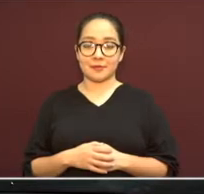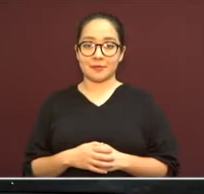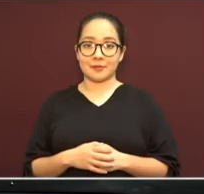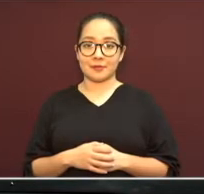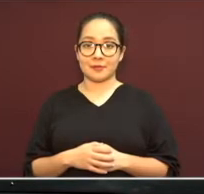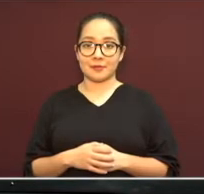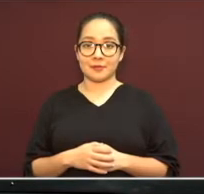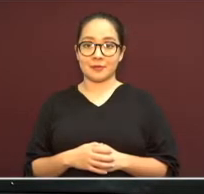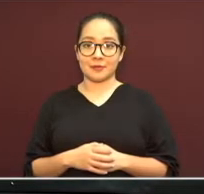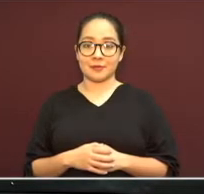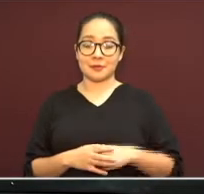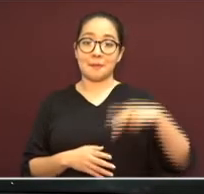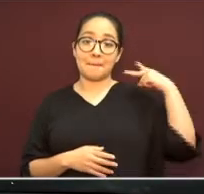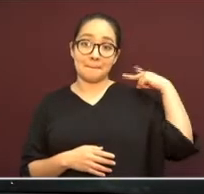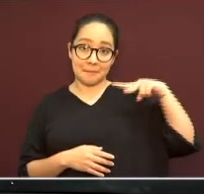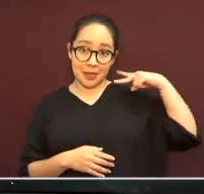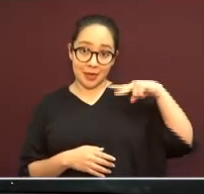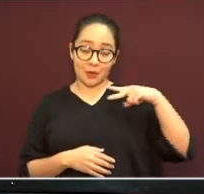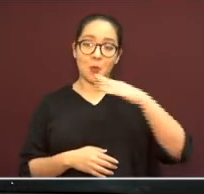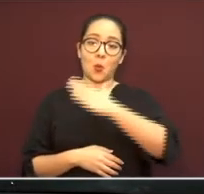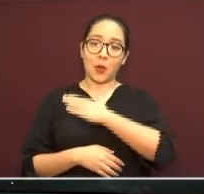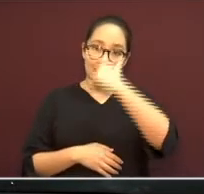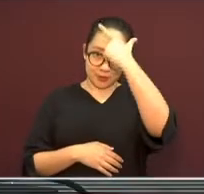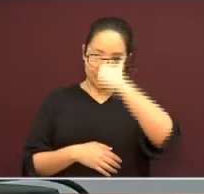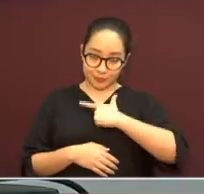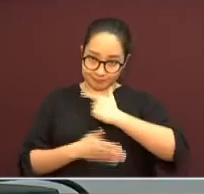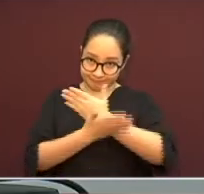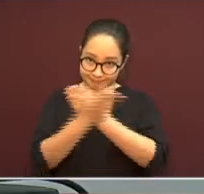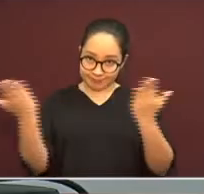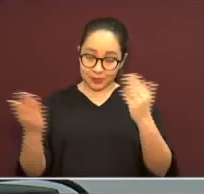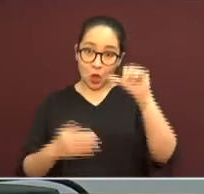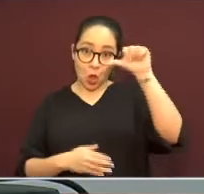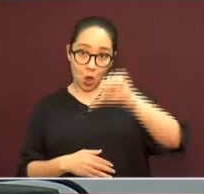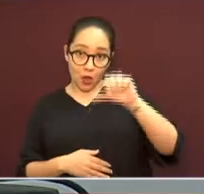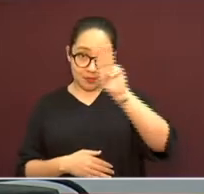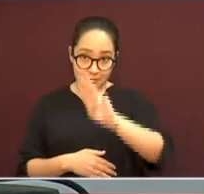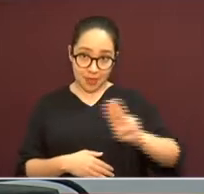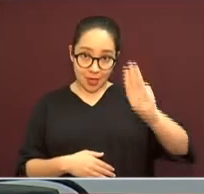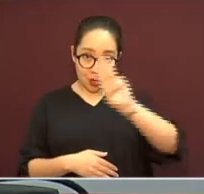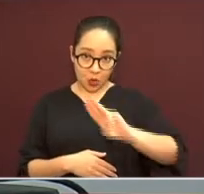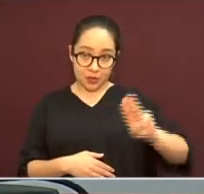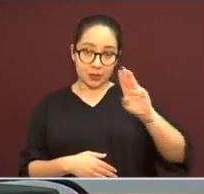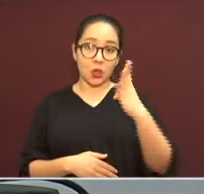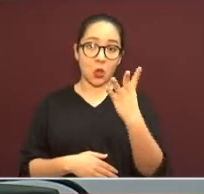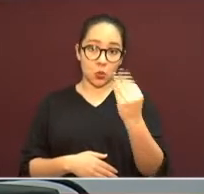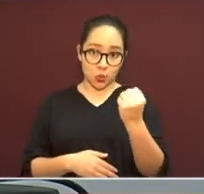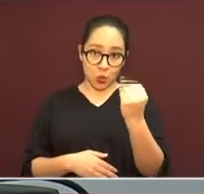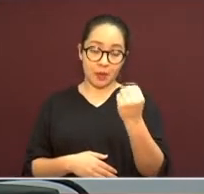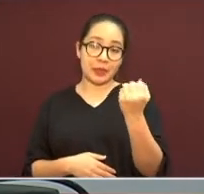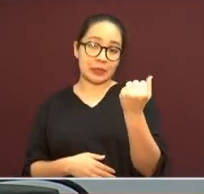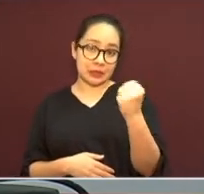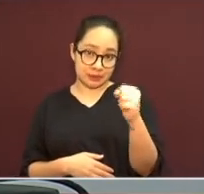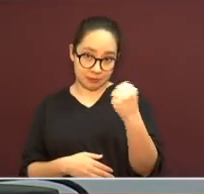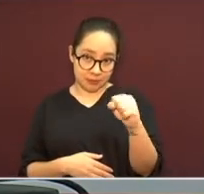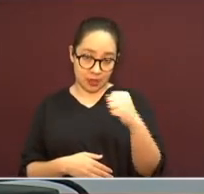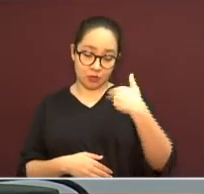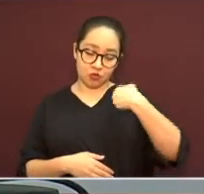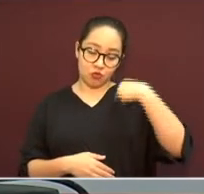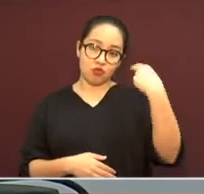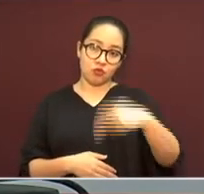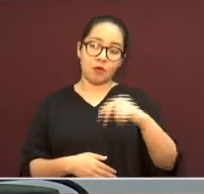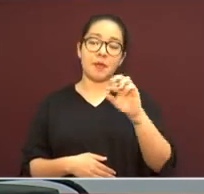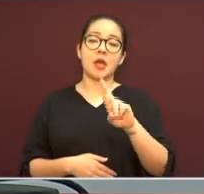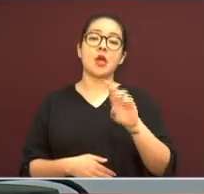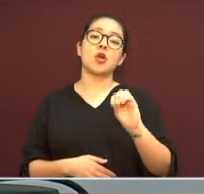buenas noches familia veracruzana es miércoles 9 de septiembre un servidor roberto ramos alor secretario de